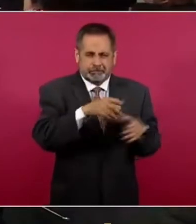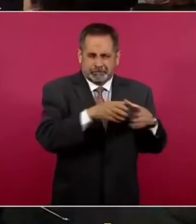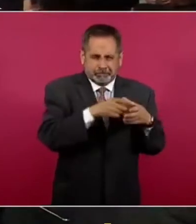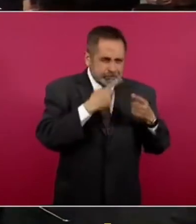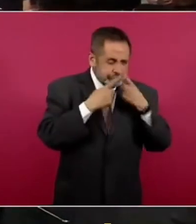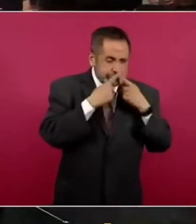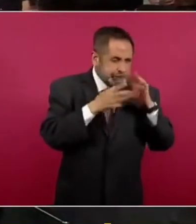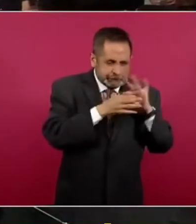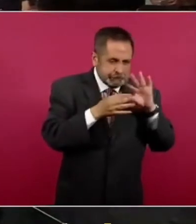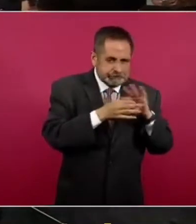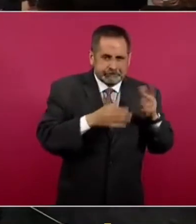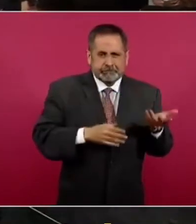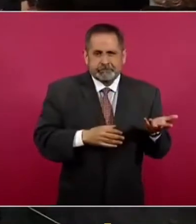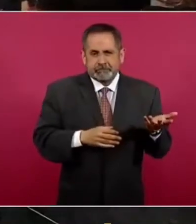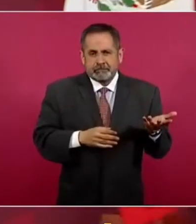para no